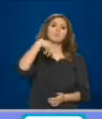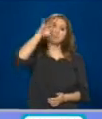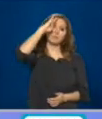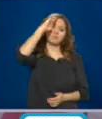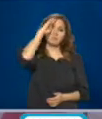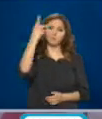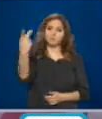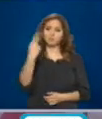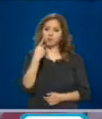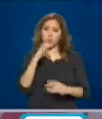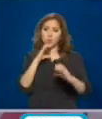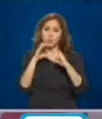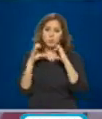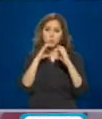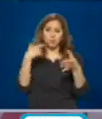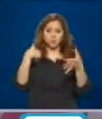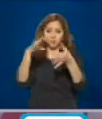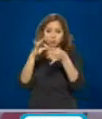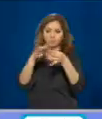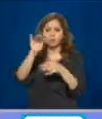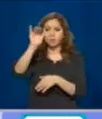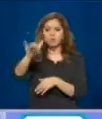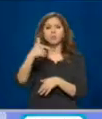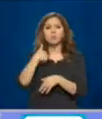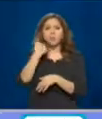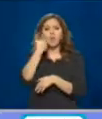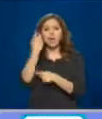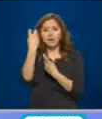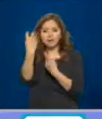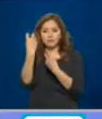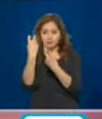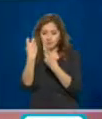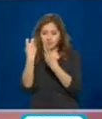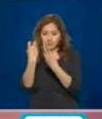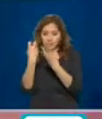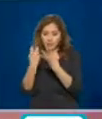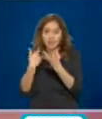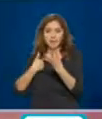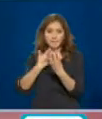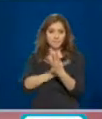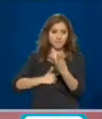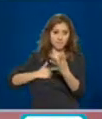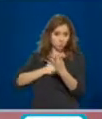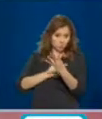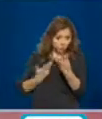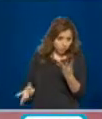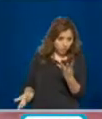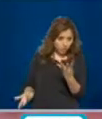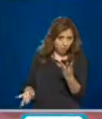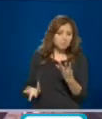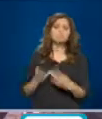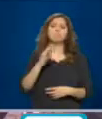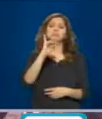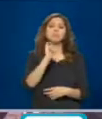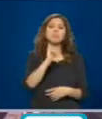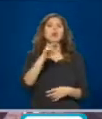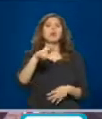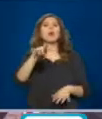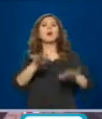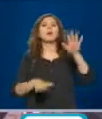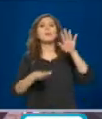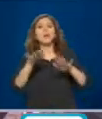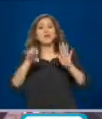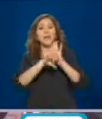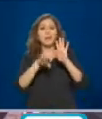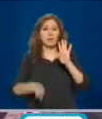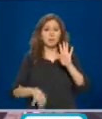bueno, pues yo quisiera que lo hicieras Ándale. así o asado porque Aquí voy estás. a sentir así o asado, ¿no? Eso sí. Por supuesto. Hablamos, por ejemplo, ¿por qué no se van a una